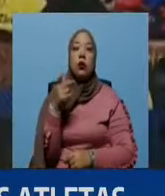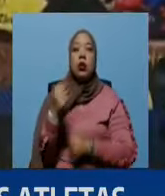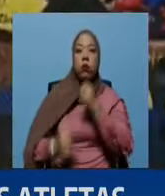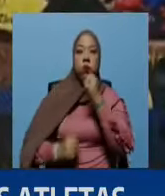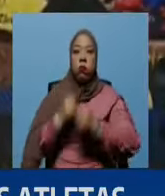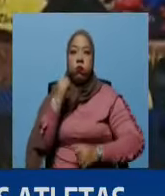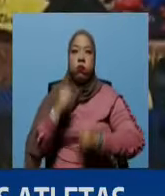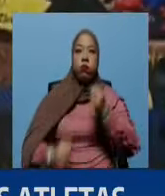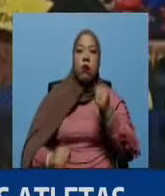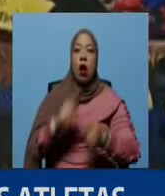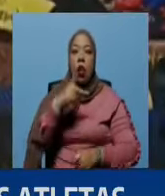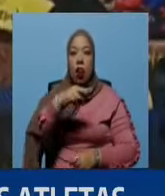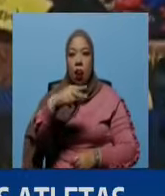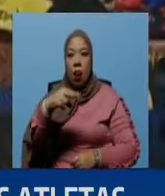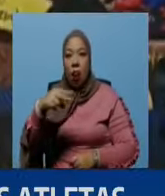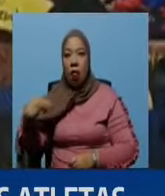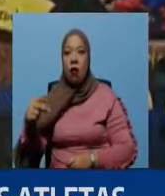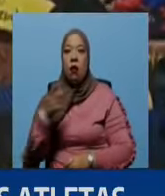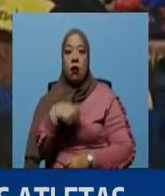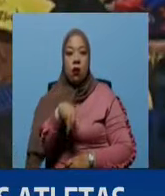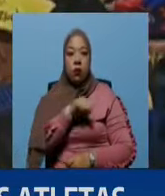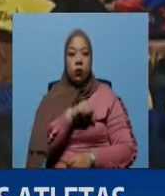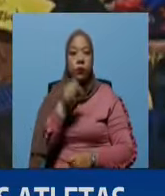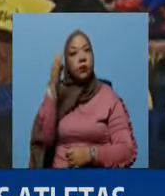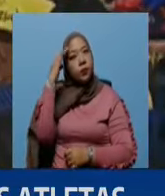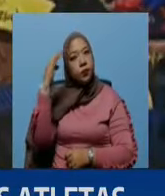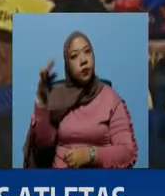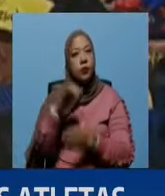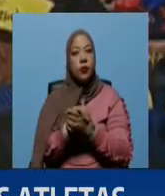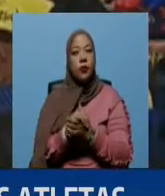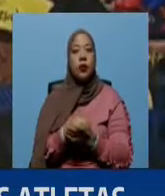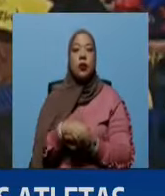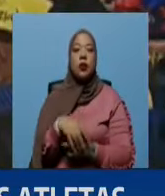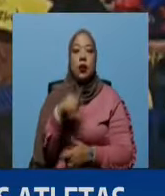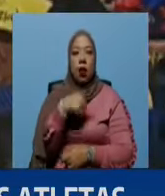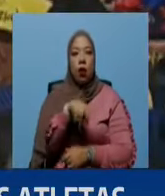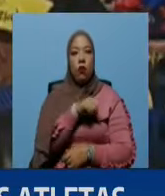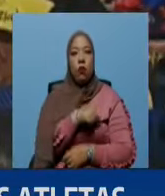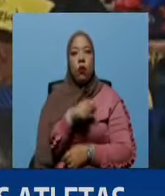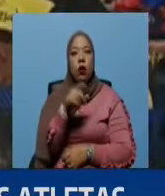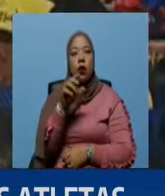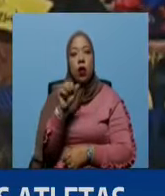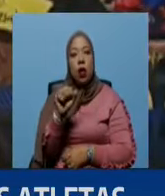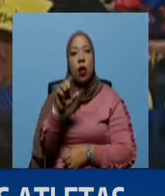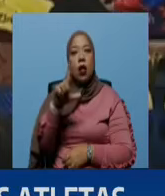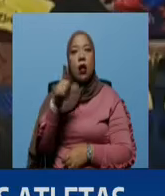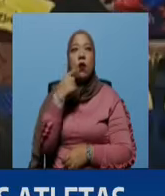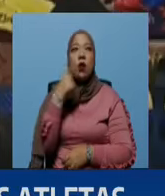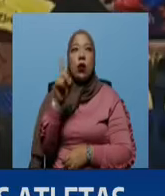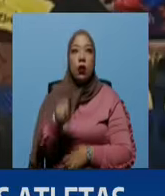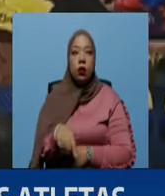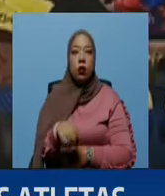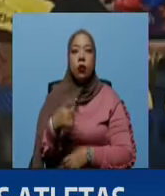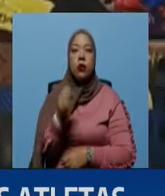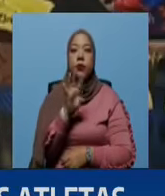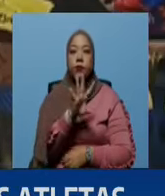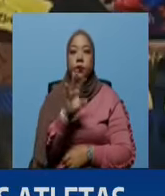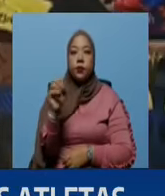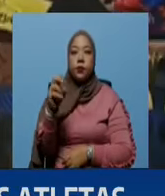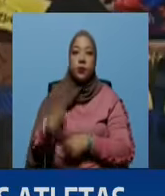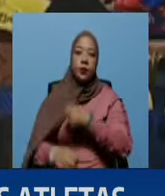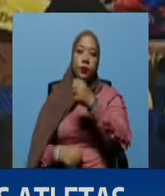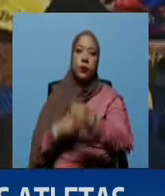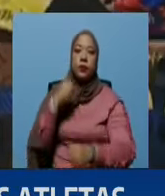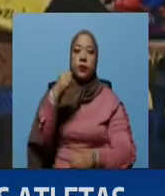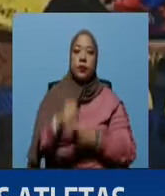triatlón, se encuentra en España, le enviamos un saludo aquí a España, Alejandra Pérez en 400